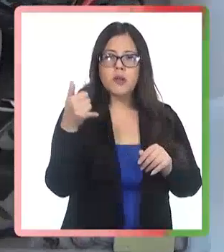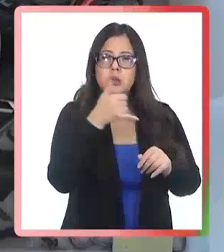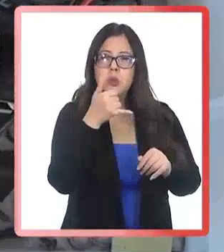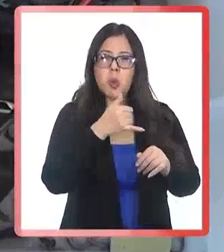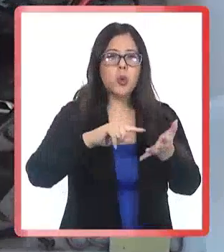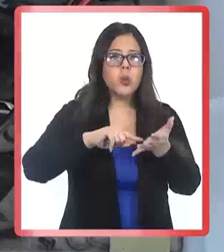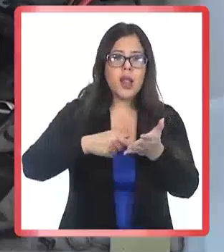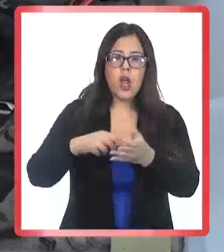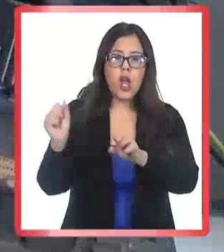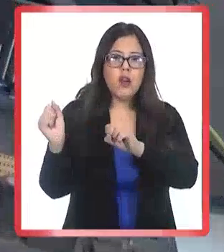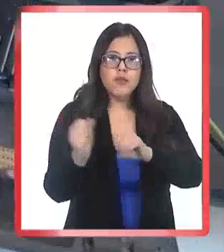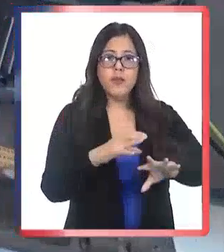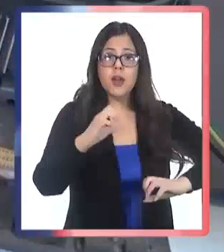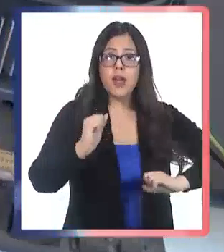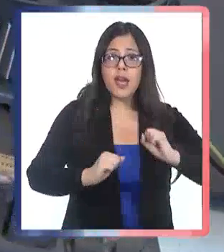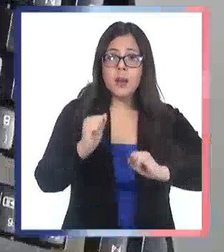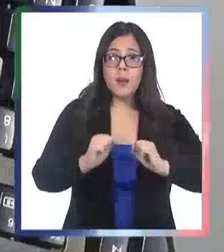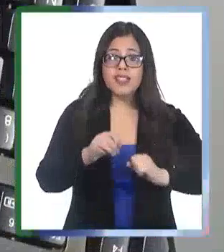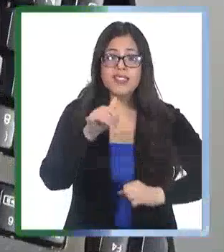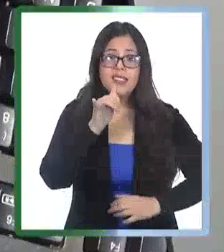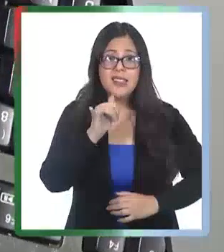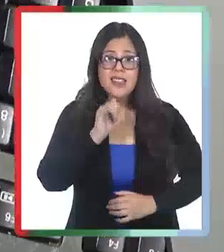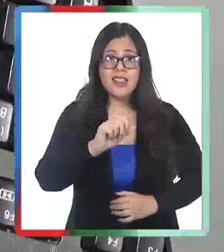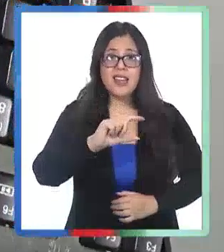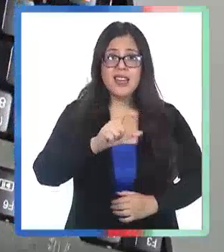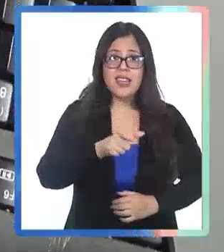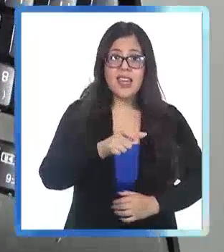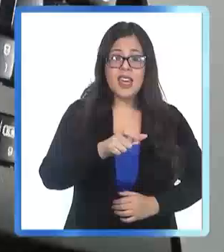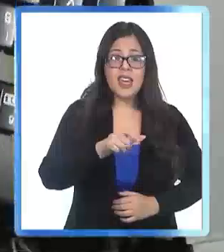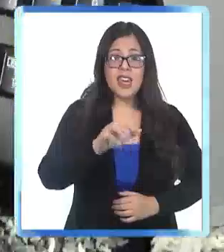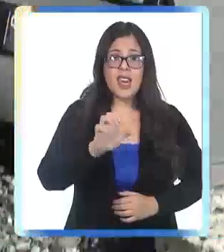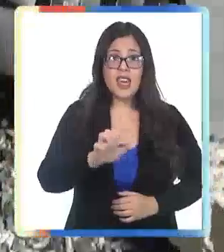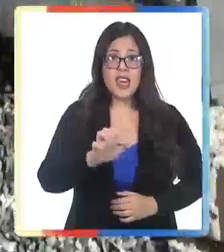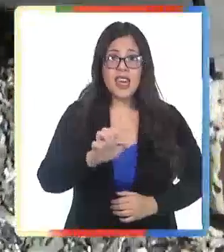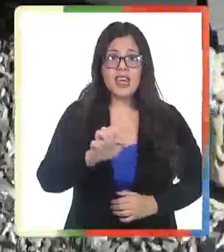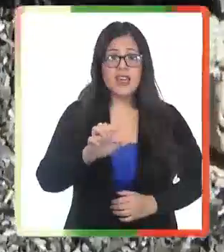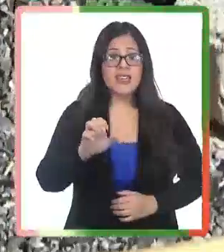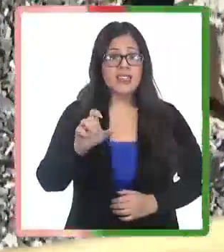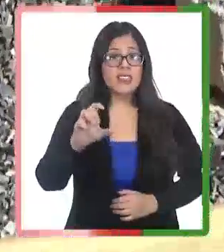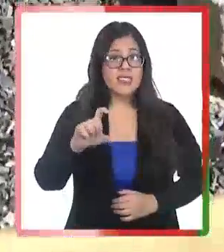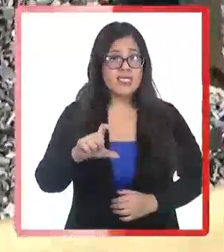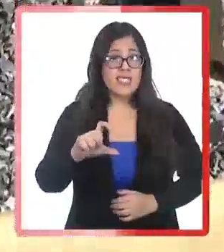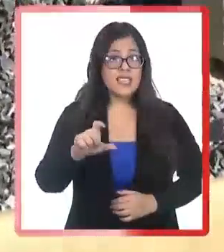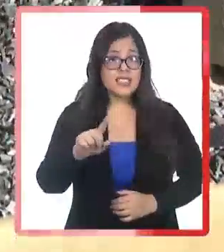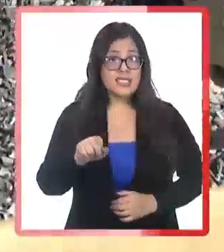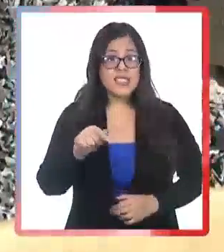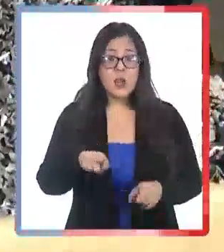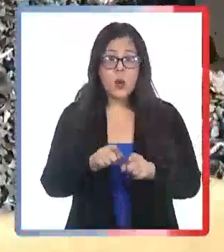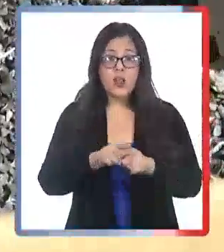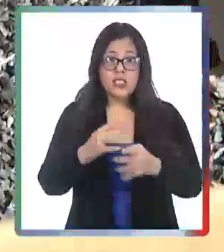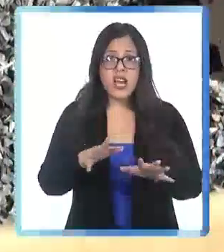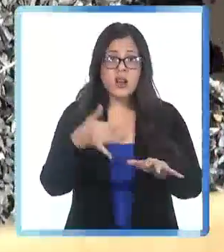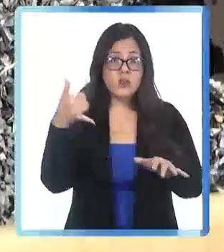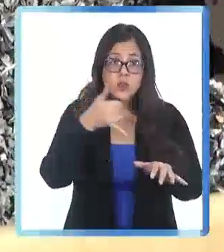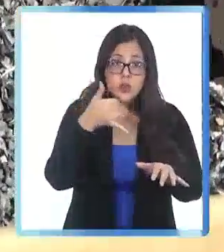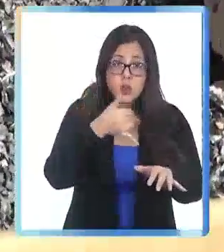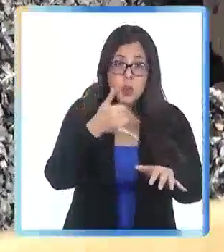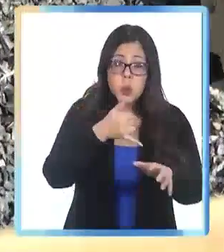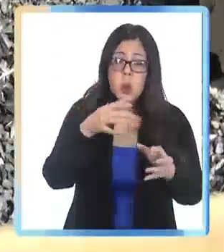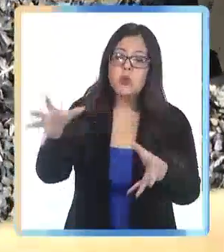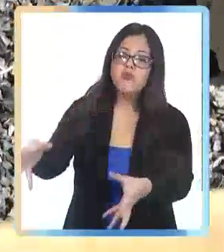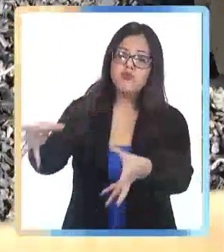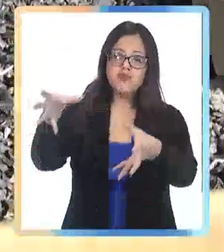basura electrónica. La empresa iquiqueña GESC se dedica a la gestión de residuos de este